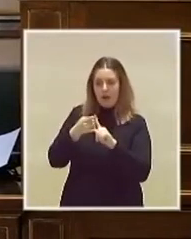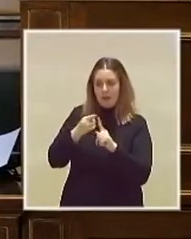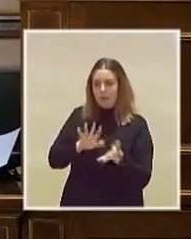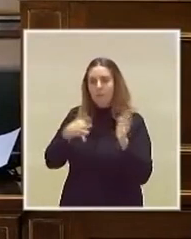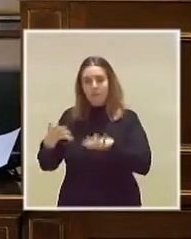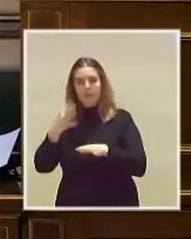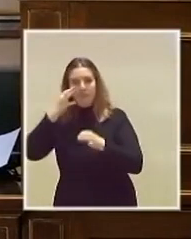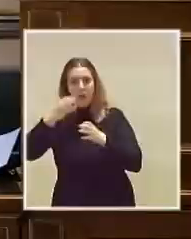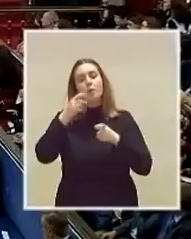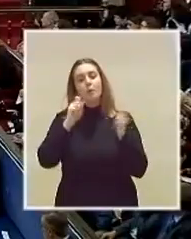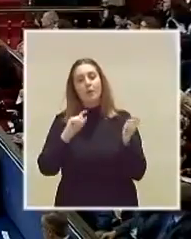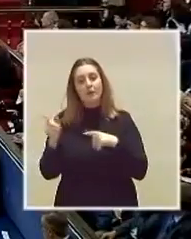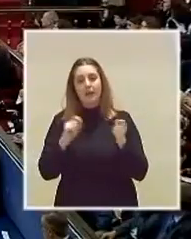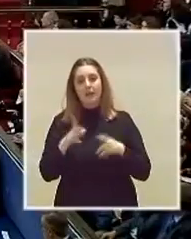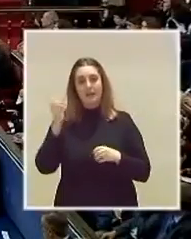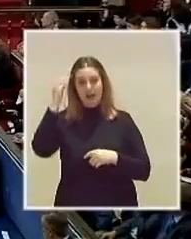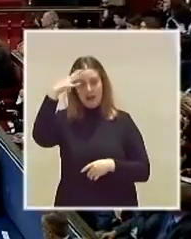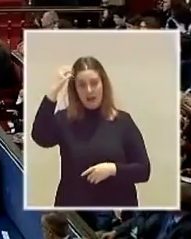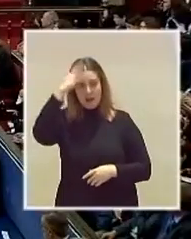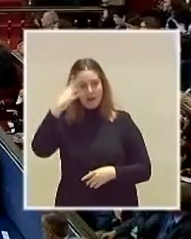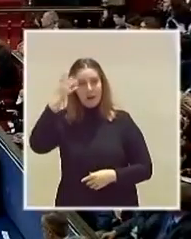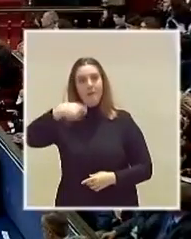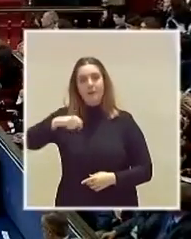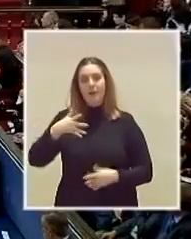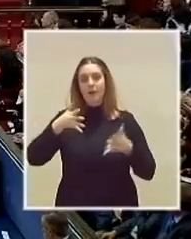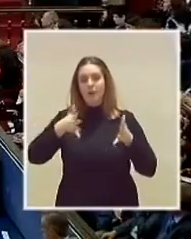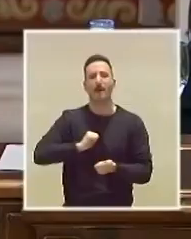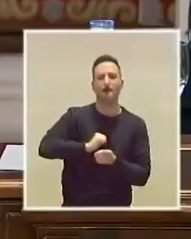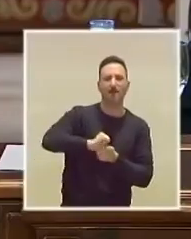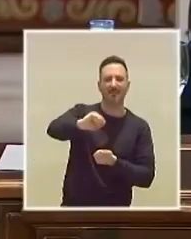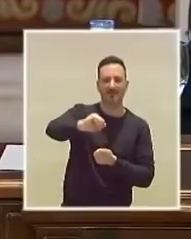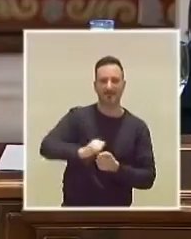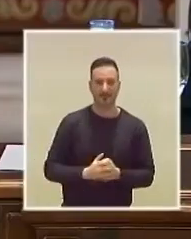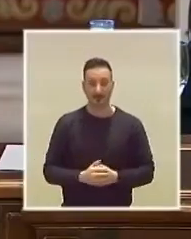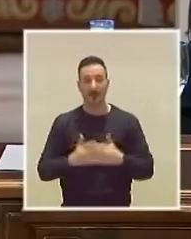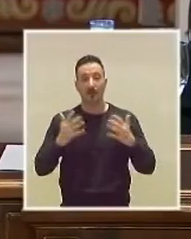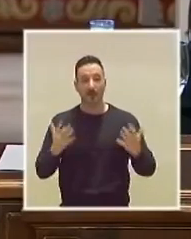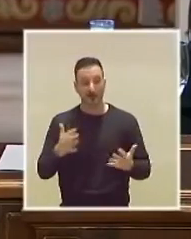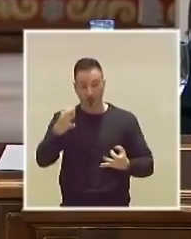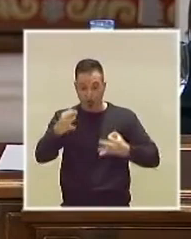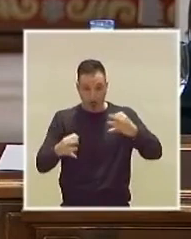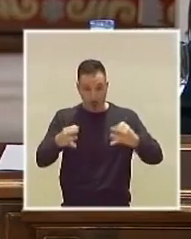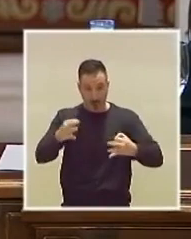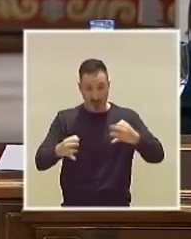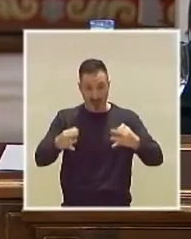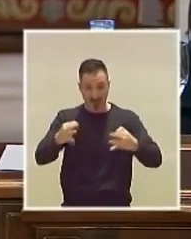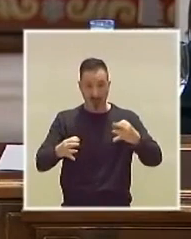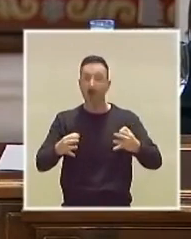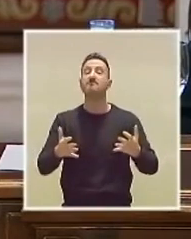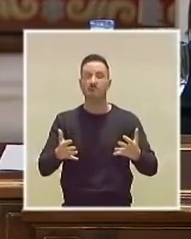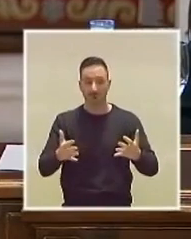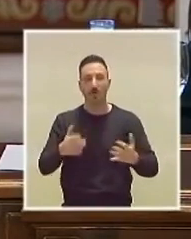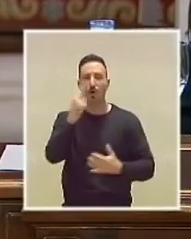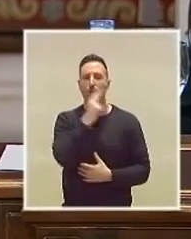aplicación de las leyes. Pero los jueces defienden su trabajo y su compromiso. La justicia, como no puede ser de otra manera, está